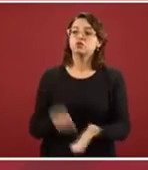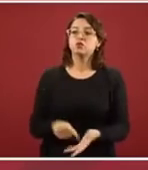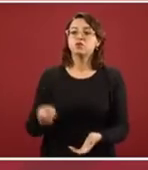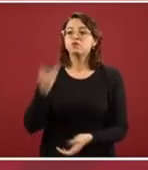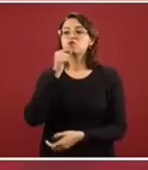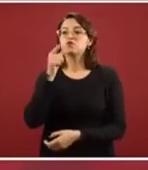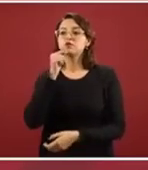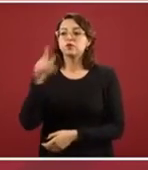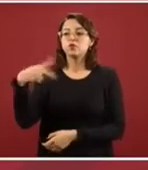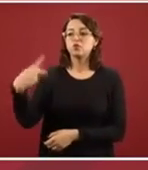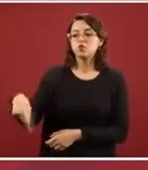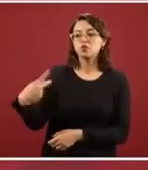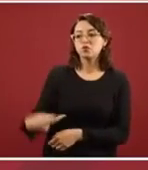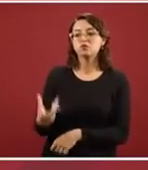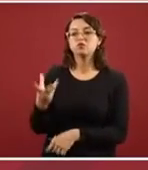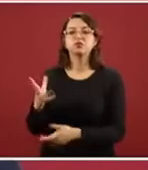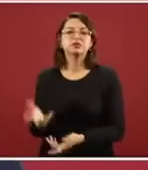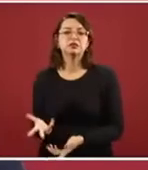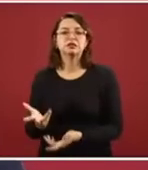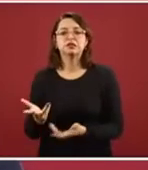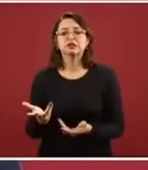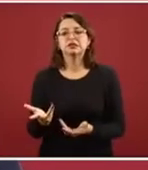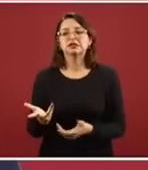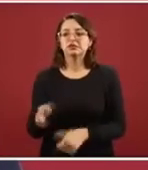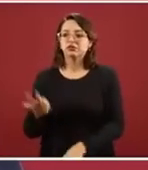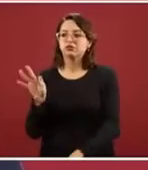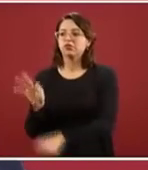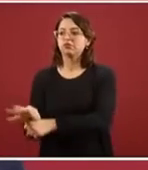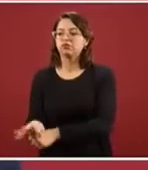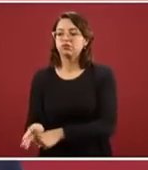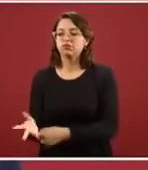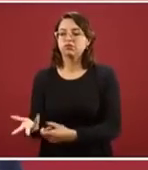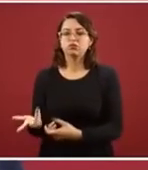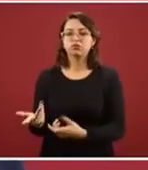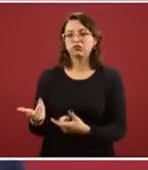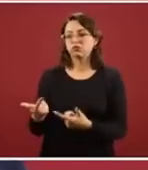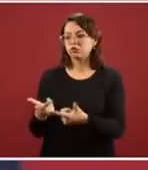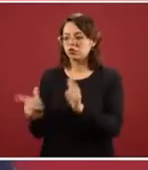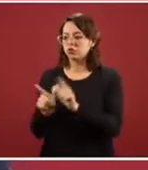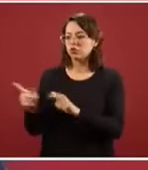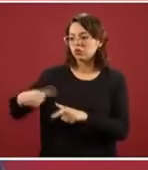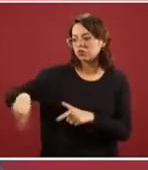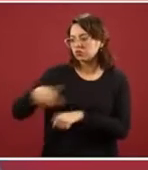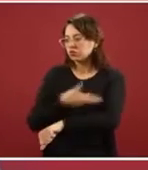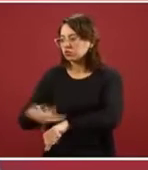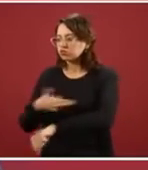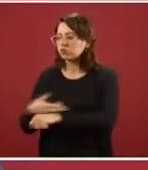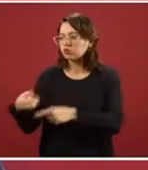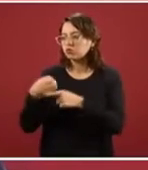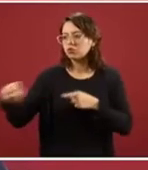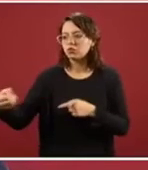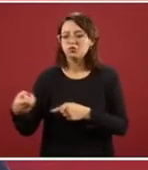¿Cómo se va a permitir eso si la responsabilidad es del Estado?